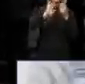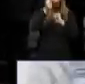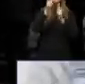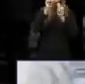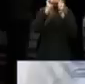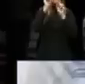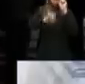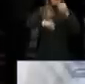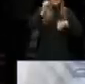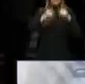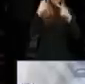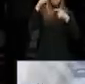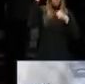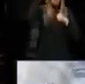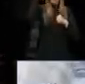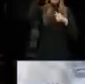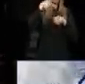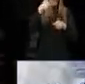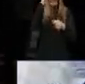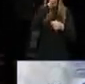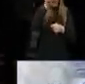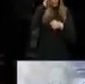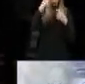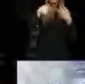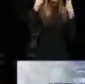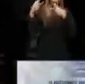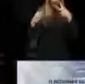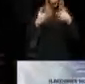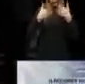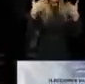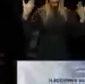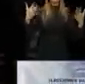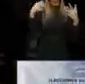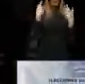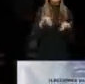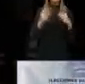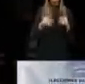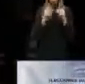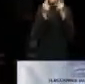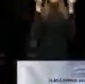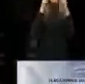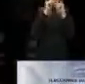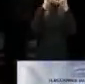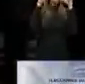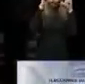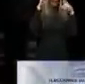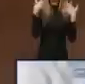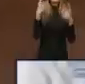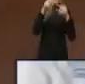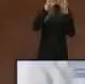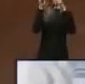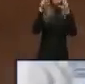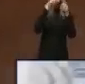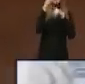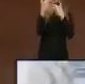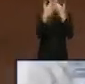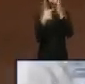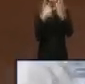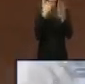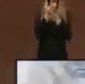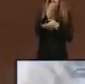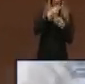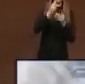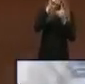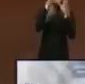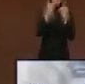Pero salen de inmediato los vendedores. El ingenio Chapín es impresionante, que incluso se acercan los de la economía informal a